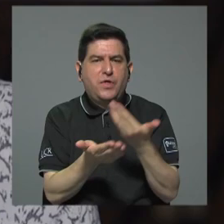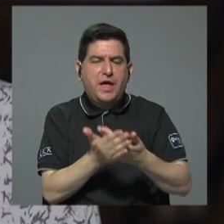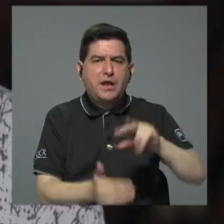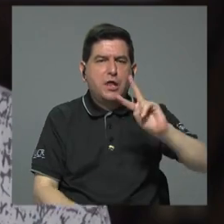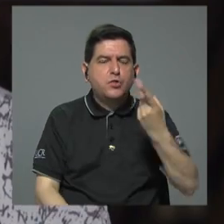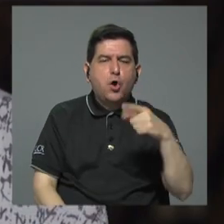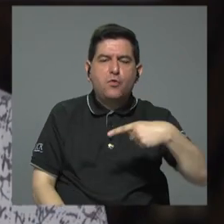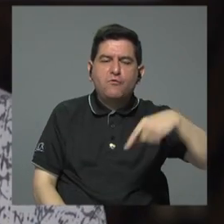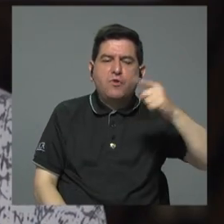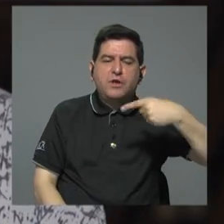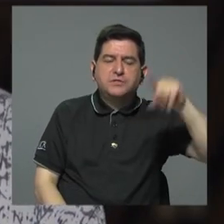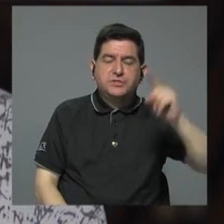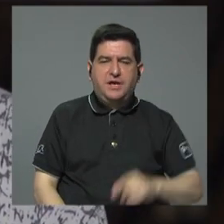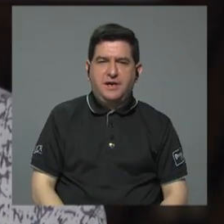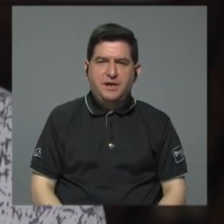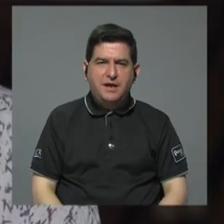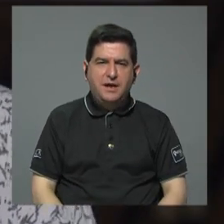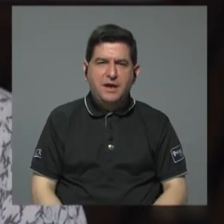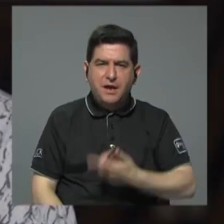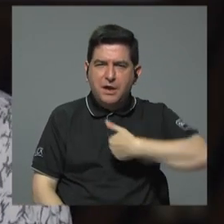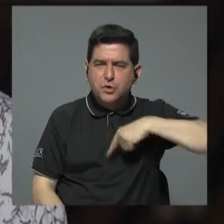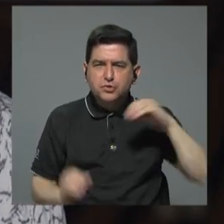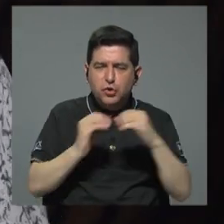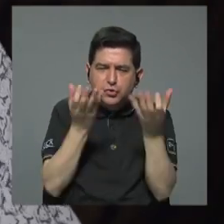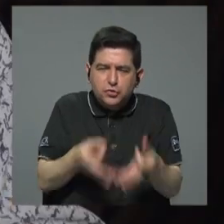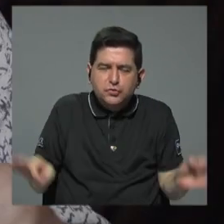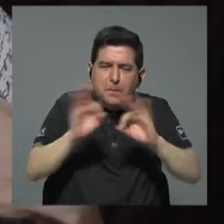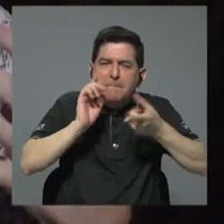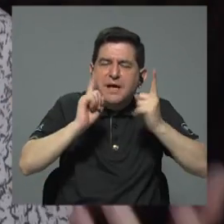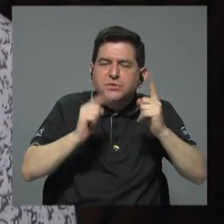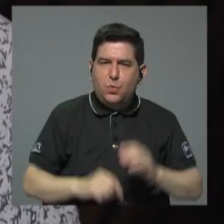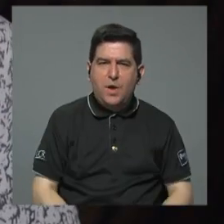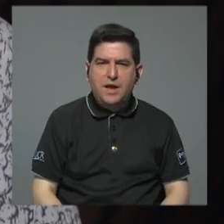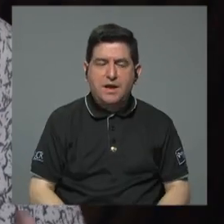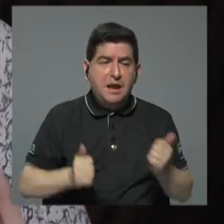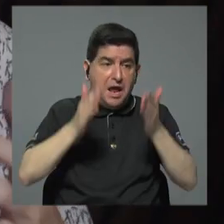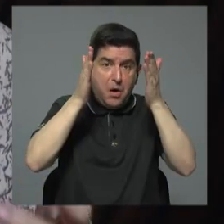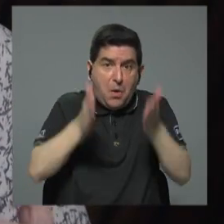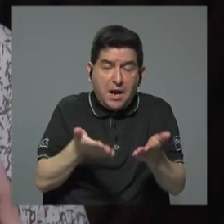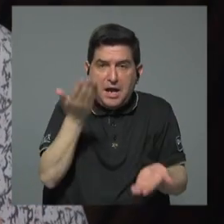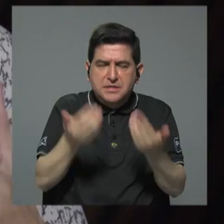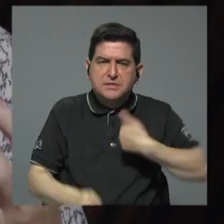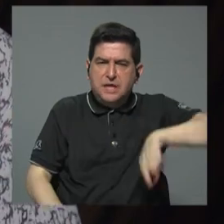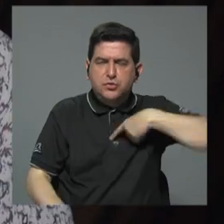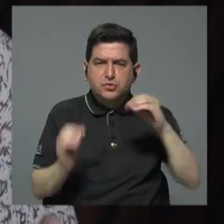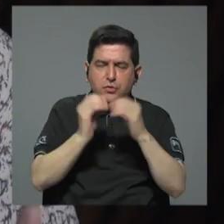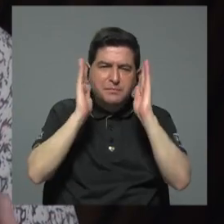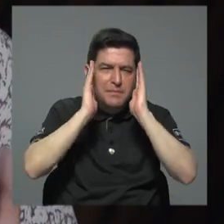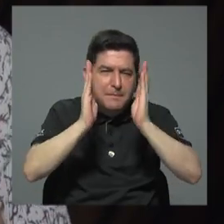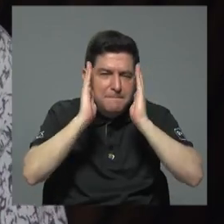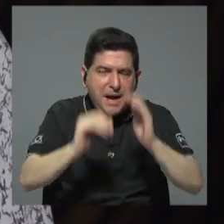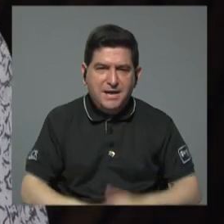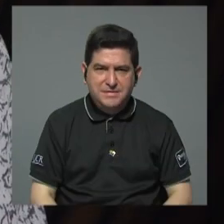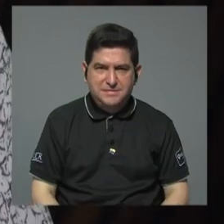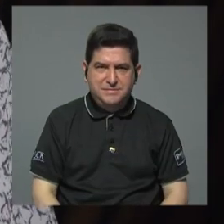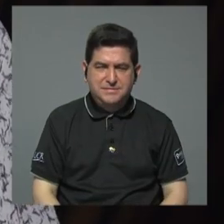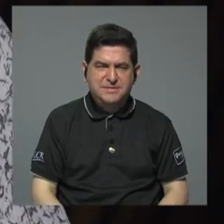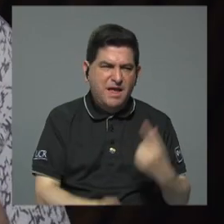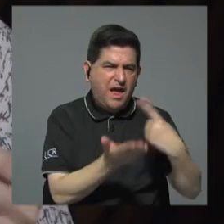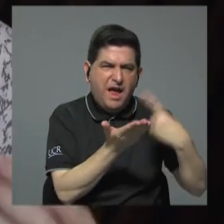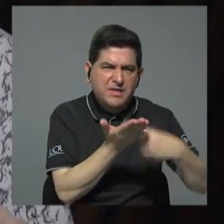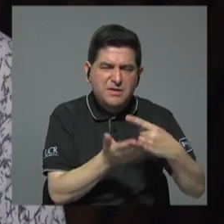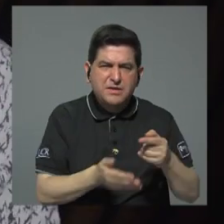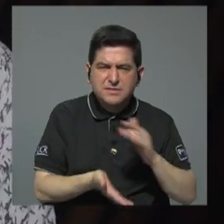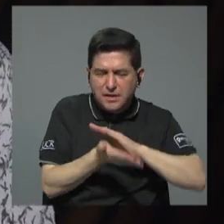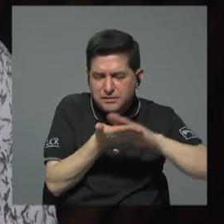Check. ¿A cuál afirmación le daremos más importancia? ¿A cuáles aspirantes le pondremos más atención? ¿En cuál debate vamos